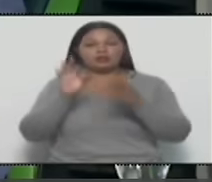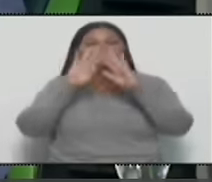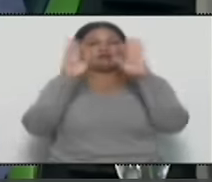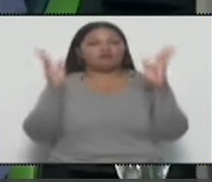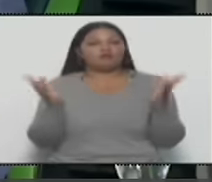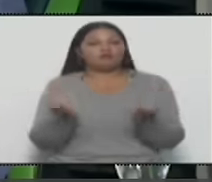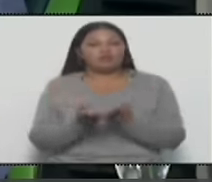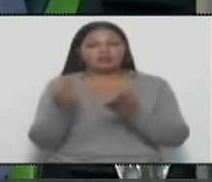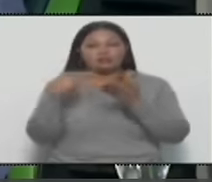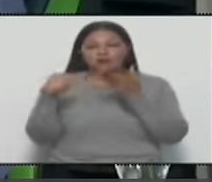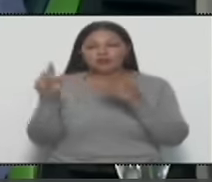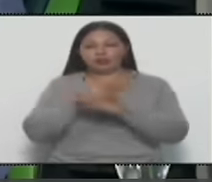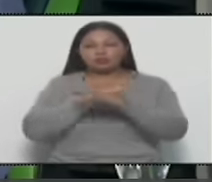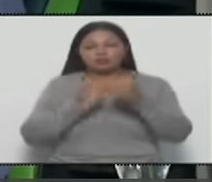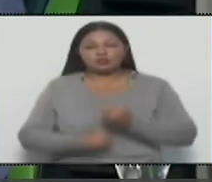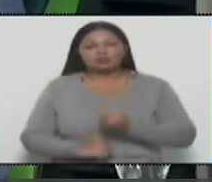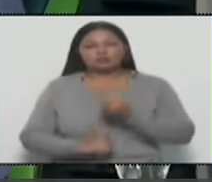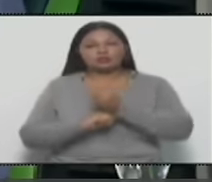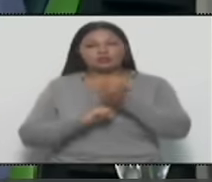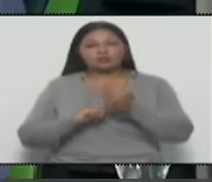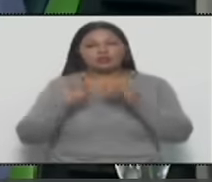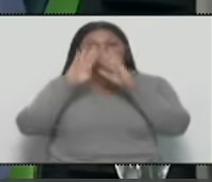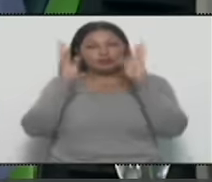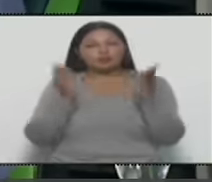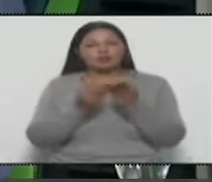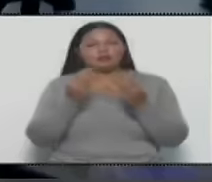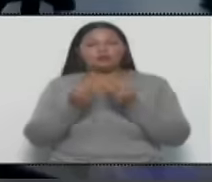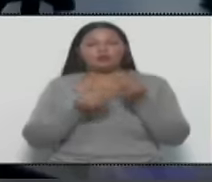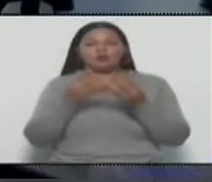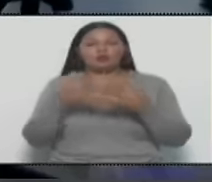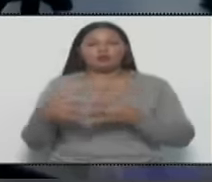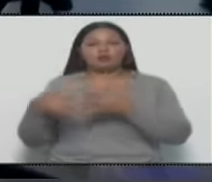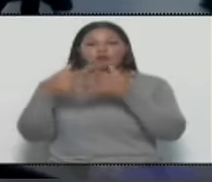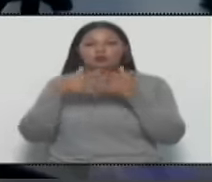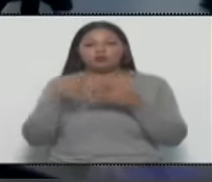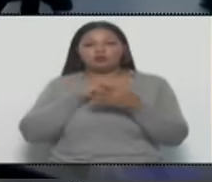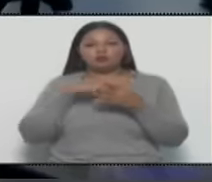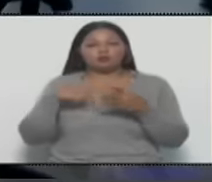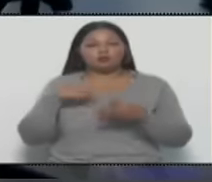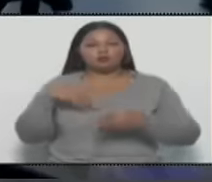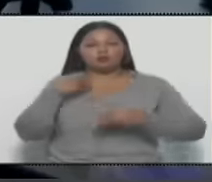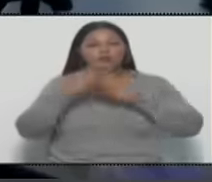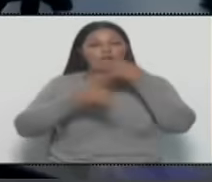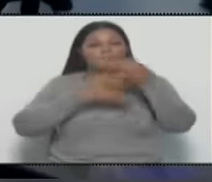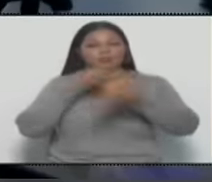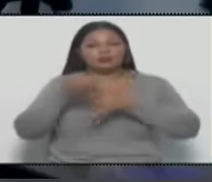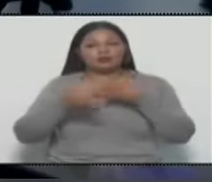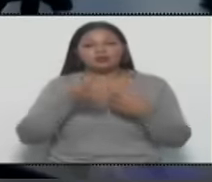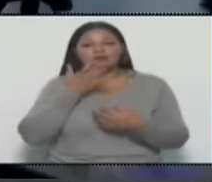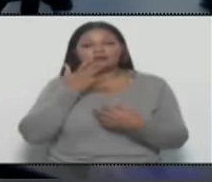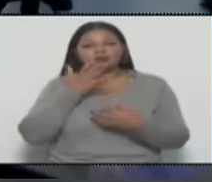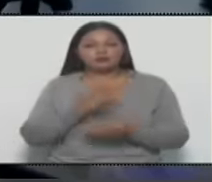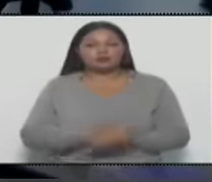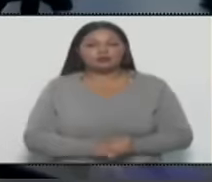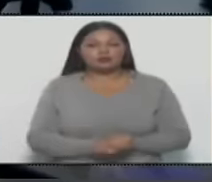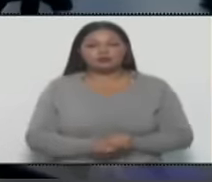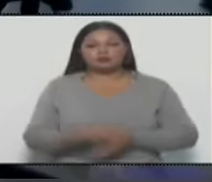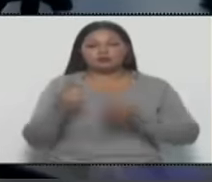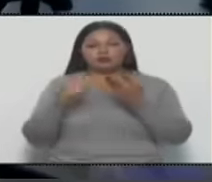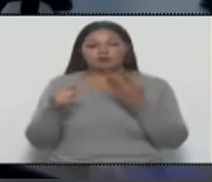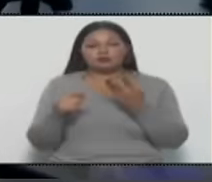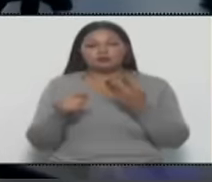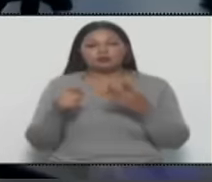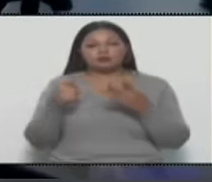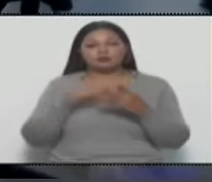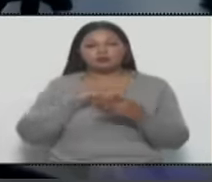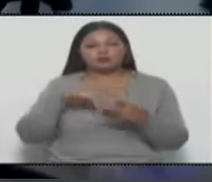las diferentes potencias mundiales como Estados Unidos. Ahí podemos nosotros explicar algo muy sencillo. También existen recursos minerales para poder